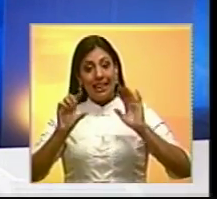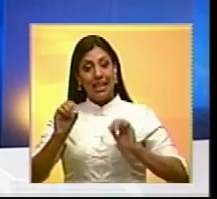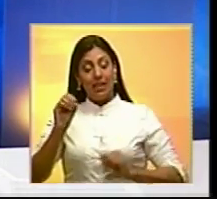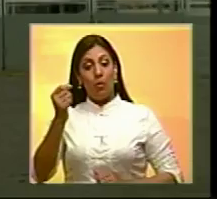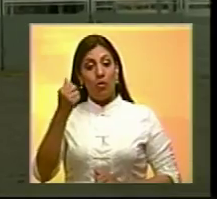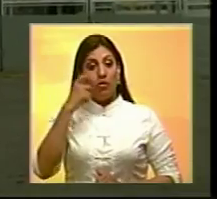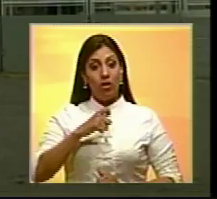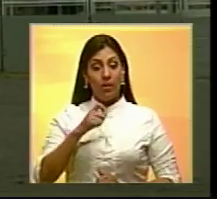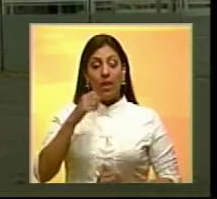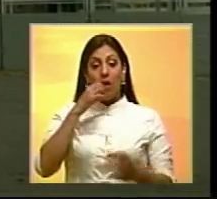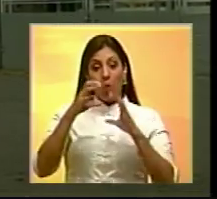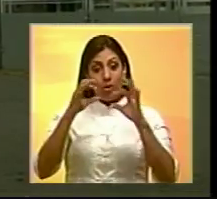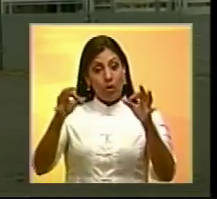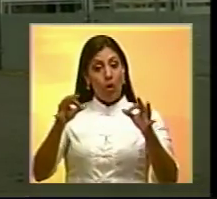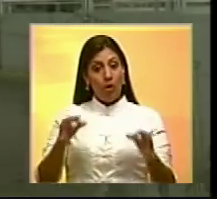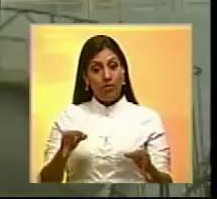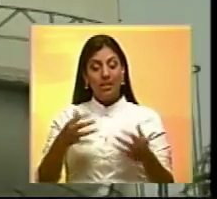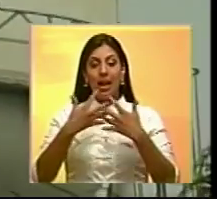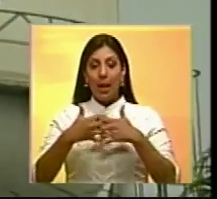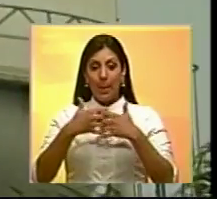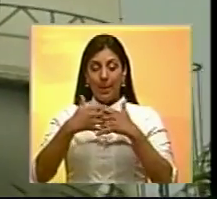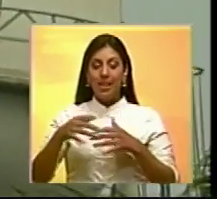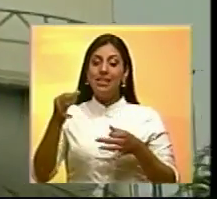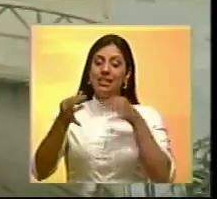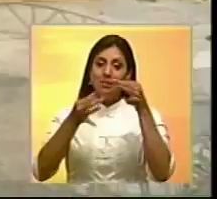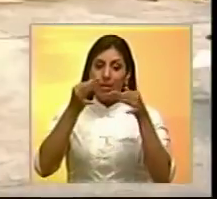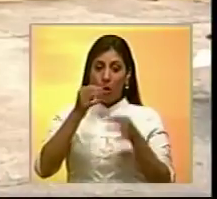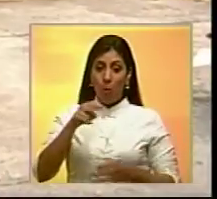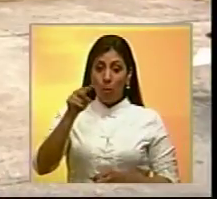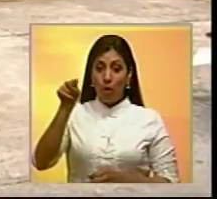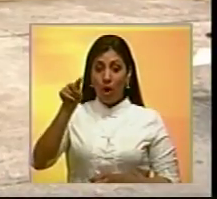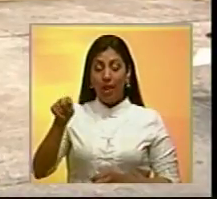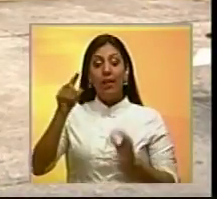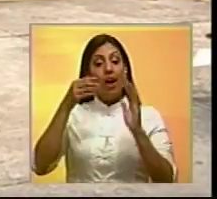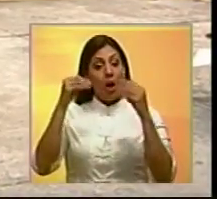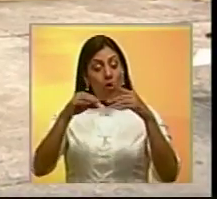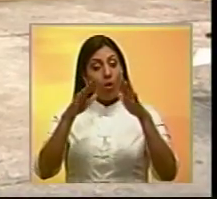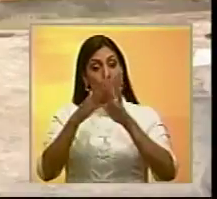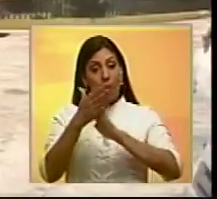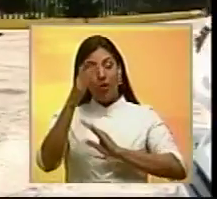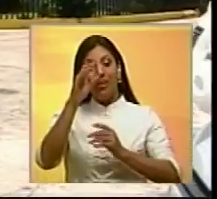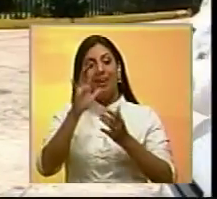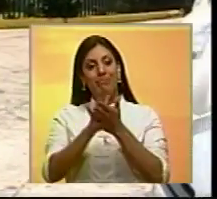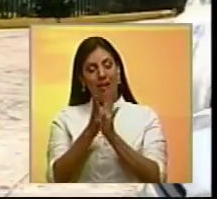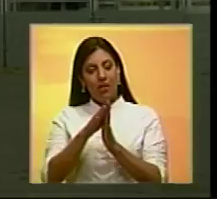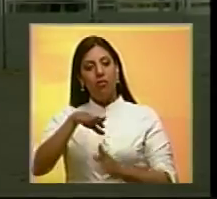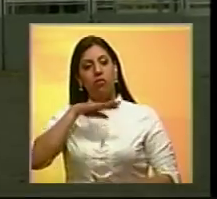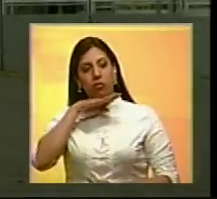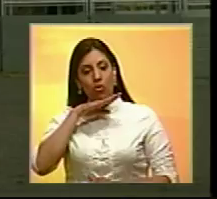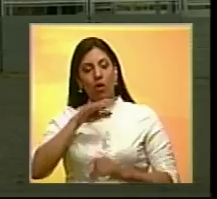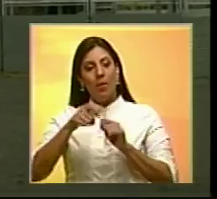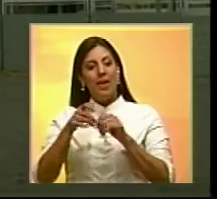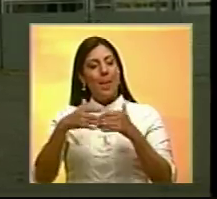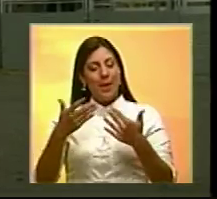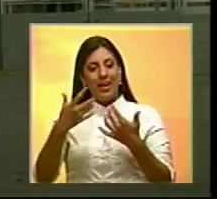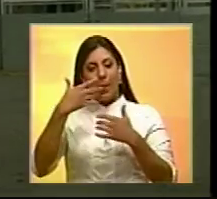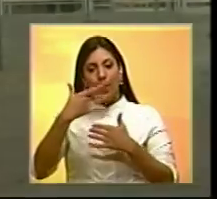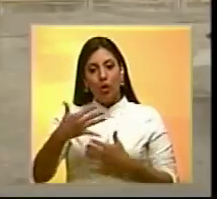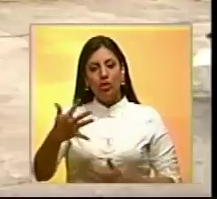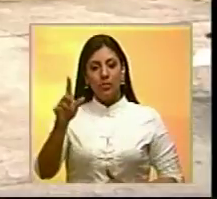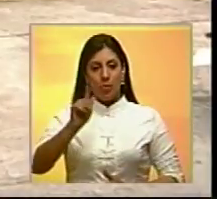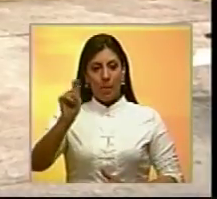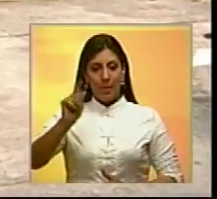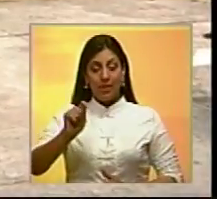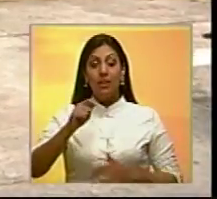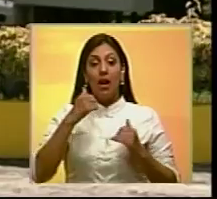bolívares. A través de un comunicado, la empresa explicó que este acuerdo asegura la producción de harina, pan y mazorca para los próximos